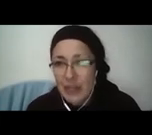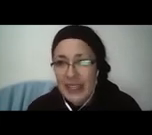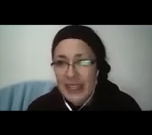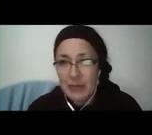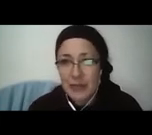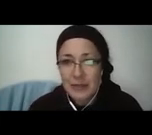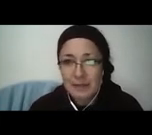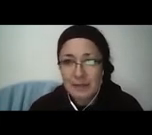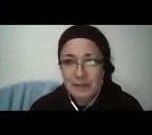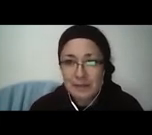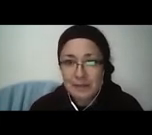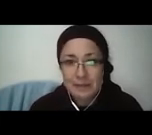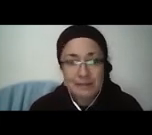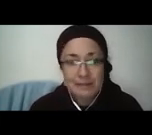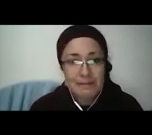los ejemplos.